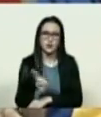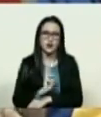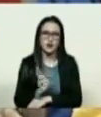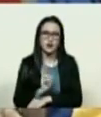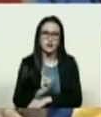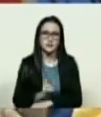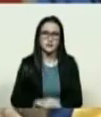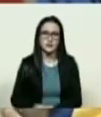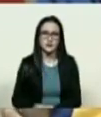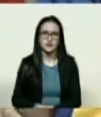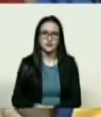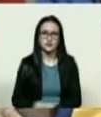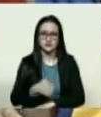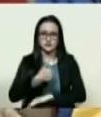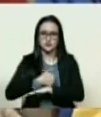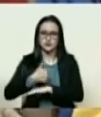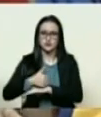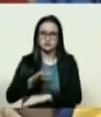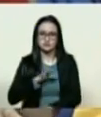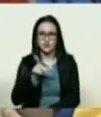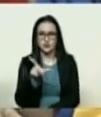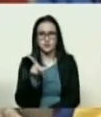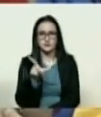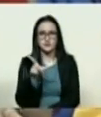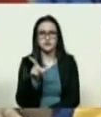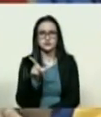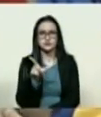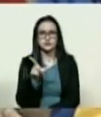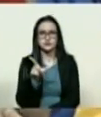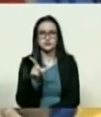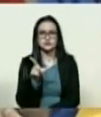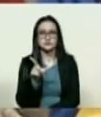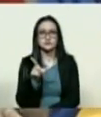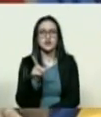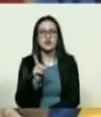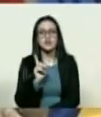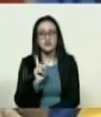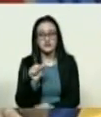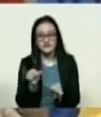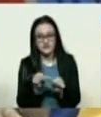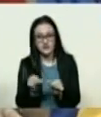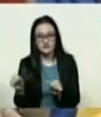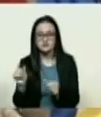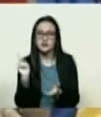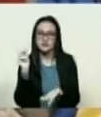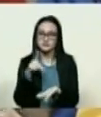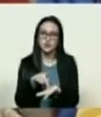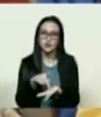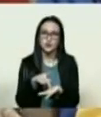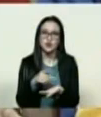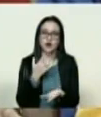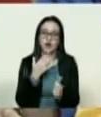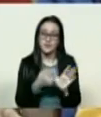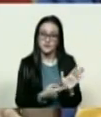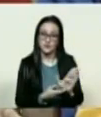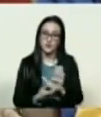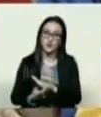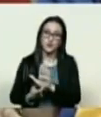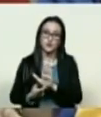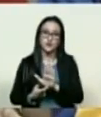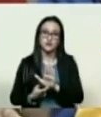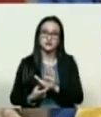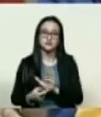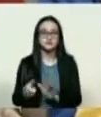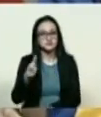Los dirigentes del partido deben estar el fin de semana en estos sitios, primero dando el ejemplo, pero